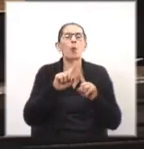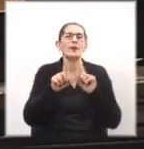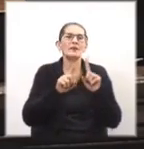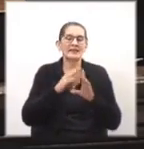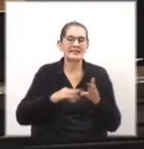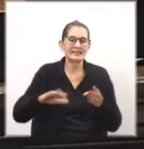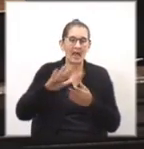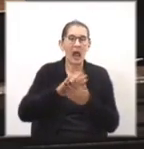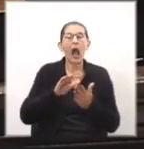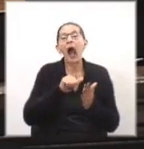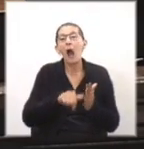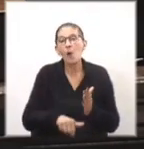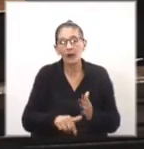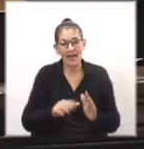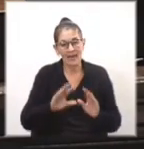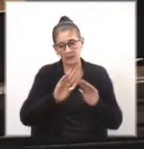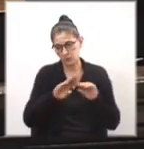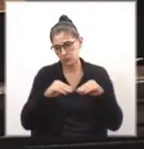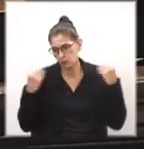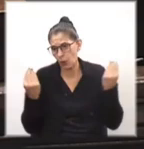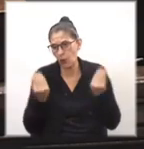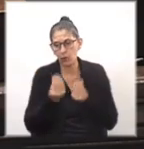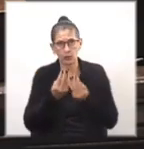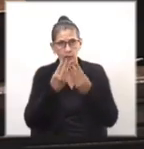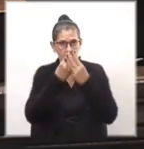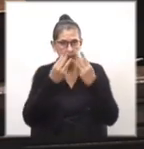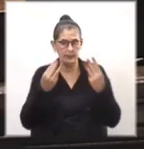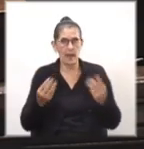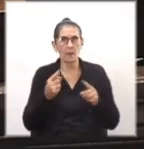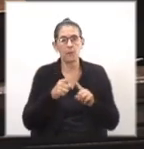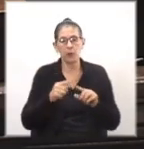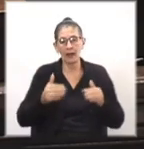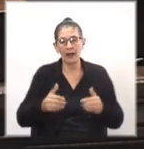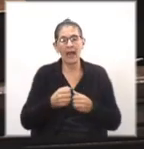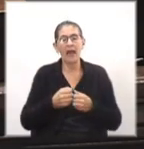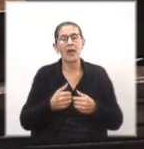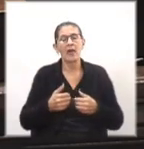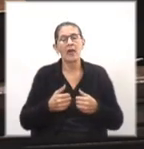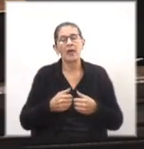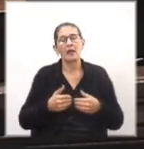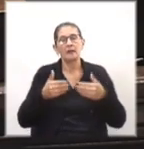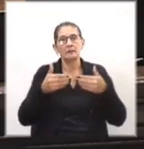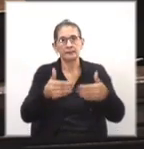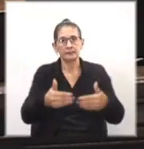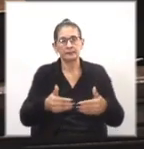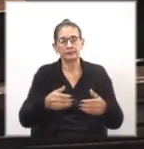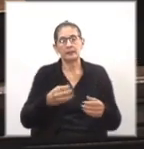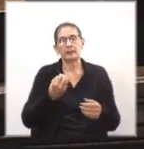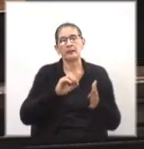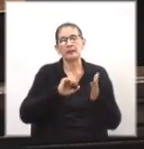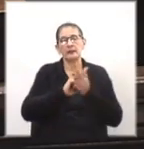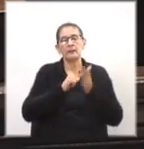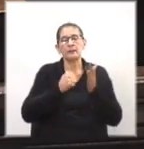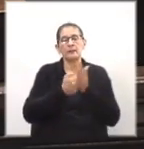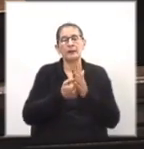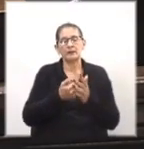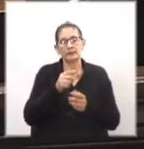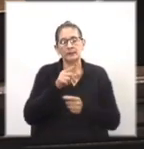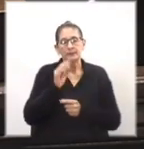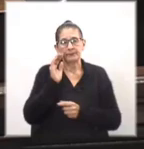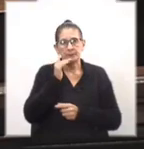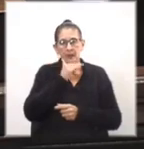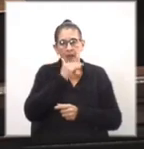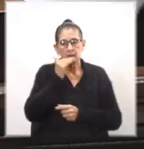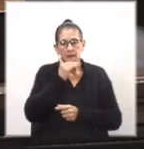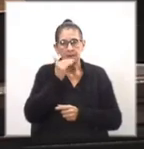casi universal por la postergación de la incorporación de la caja notarial de 3 años.